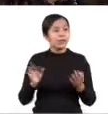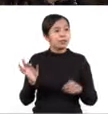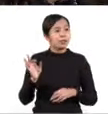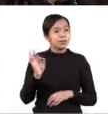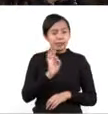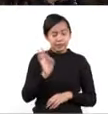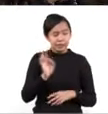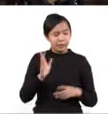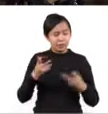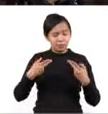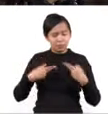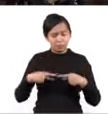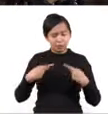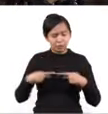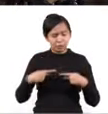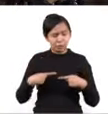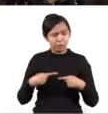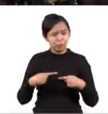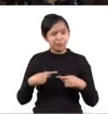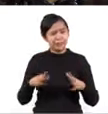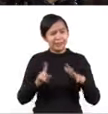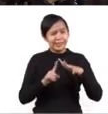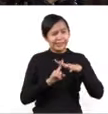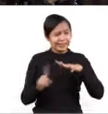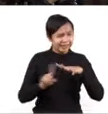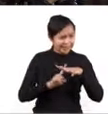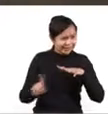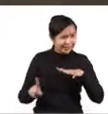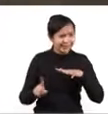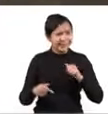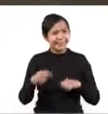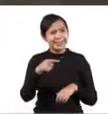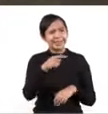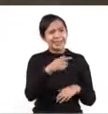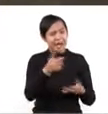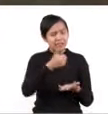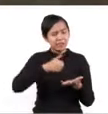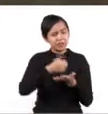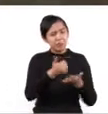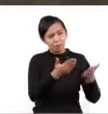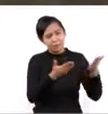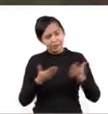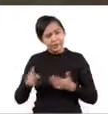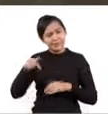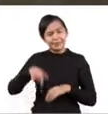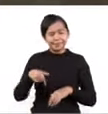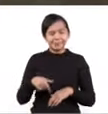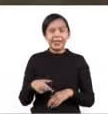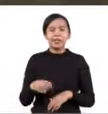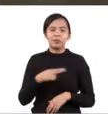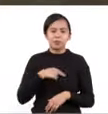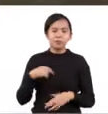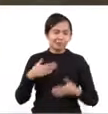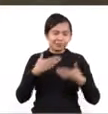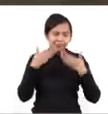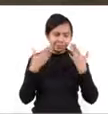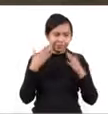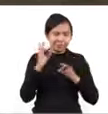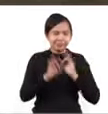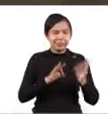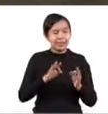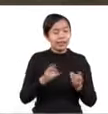a grandes migrantes que han llegado a esta ciudad, desde nuestro propio país y de distintos lugares del